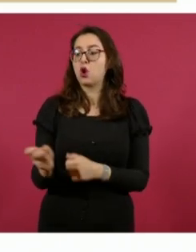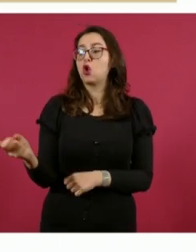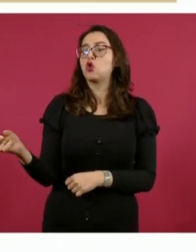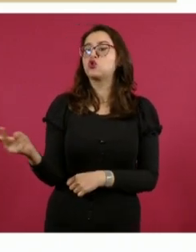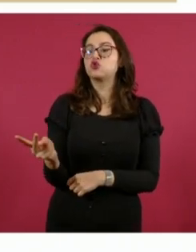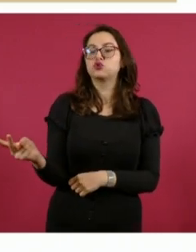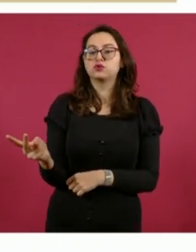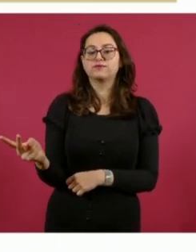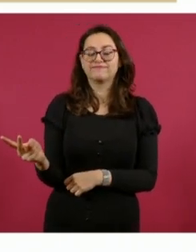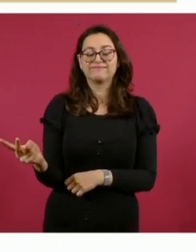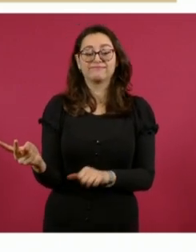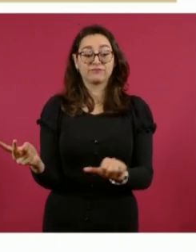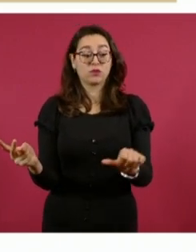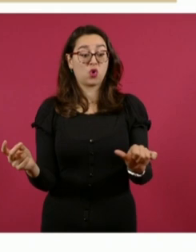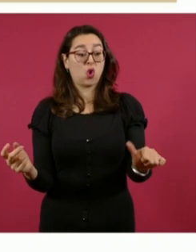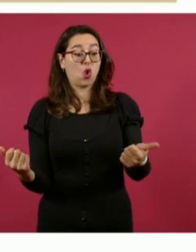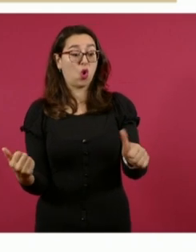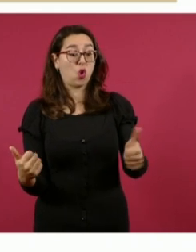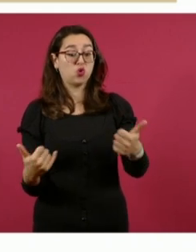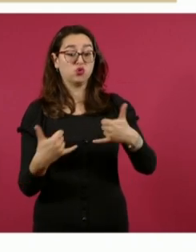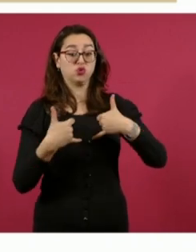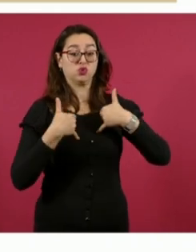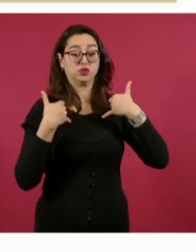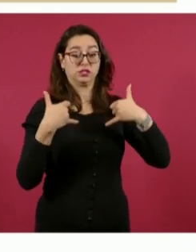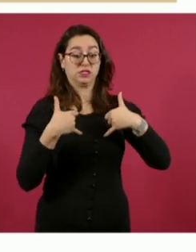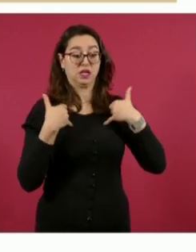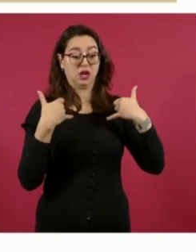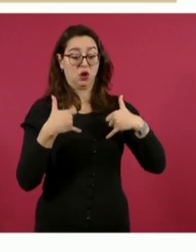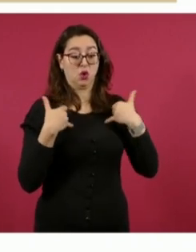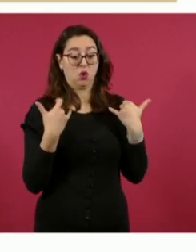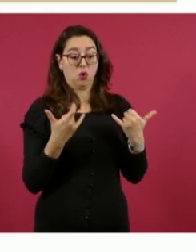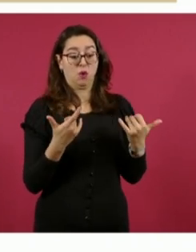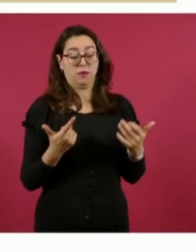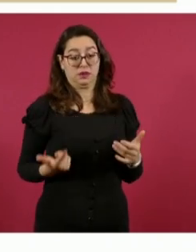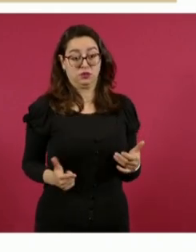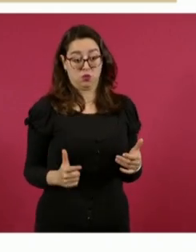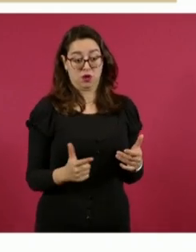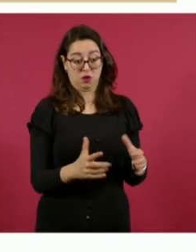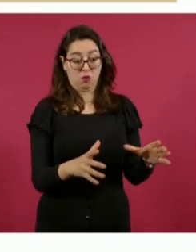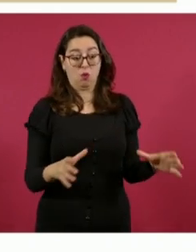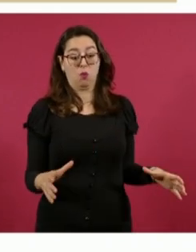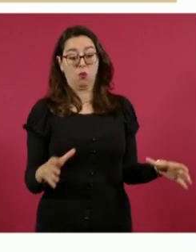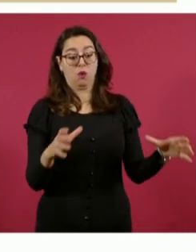de los 11 jóvenes ocurridos en Salvatierra, Guanajuato, el